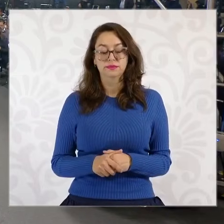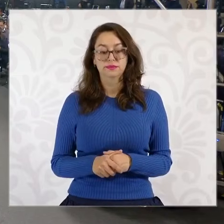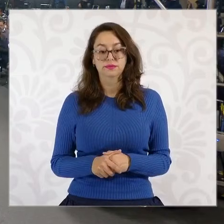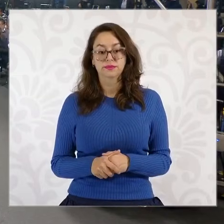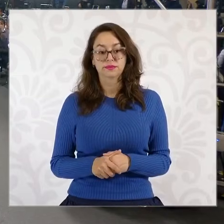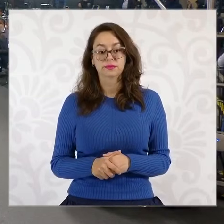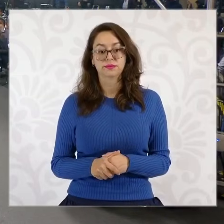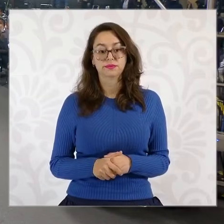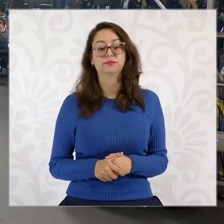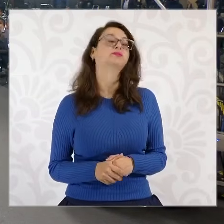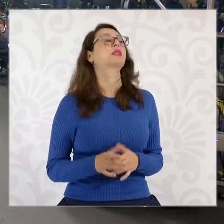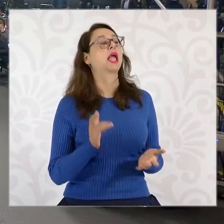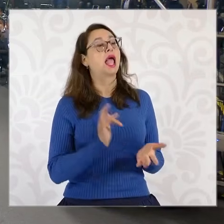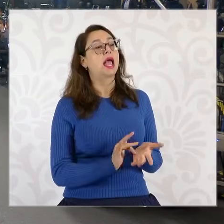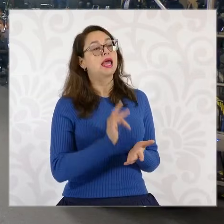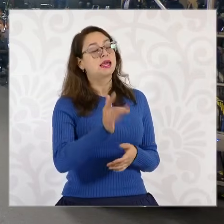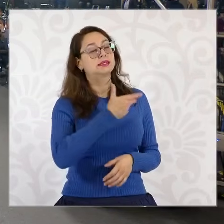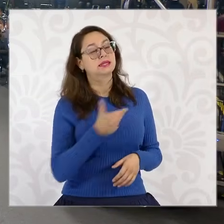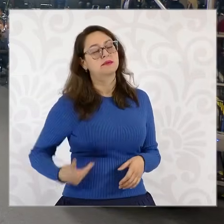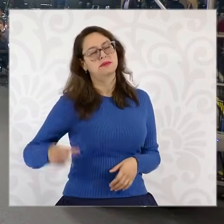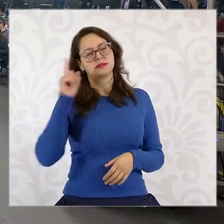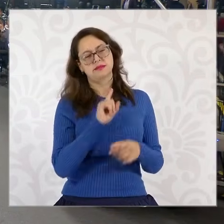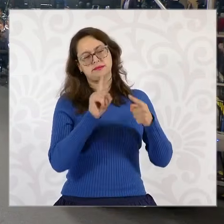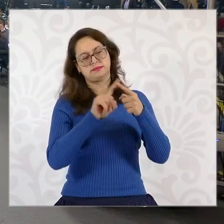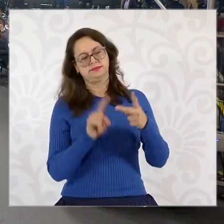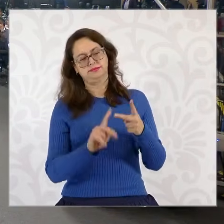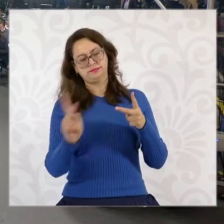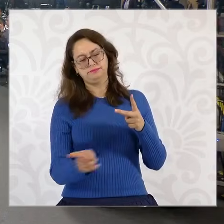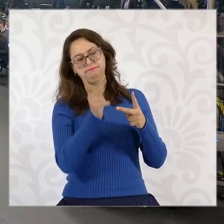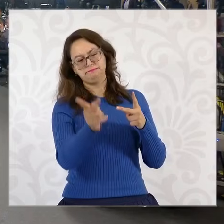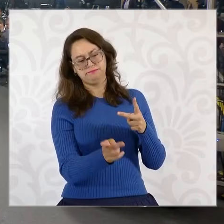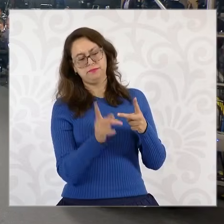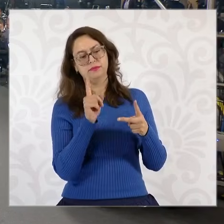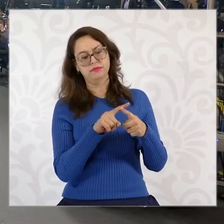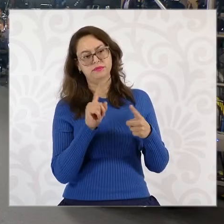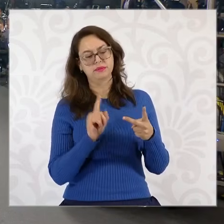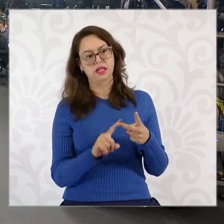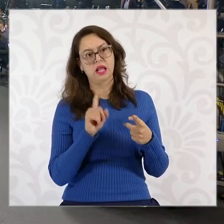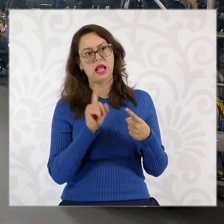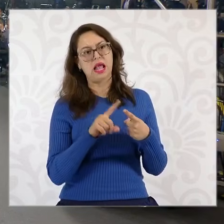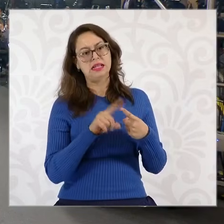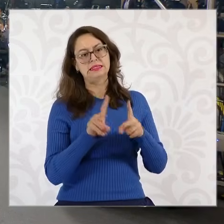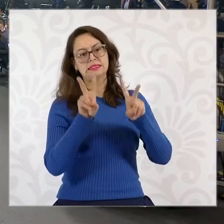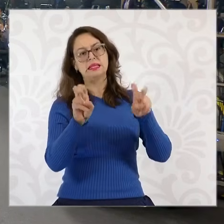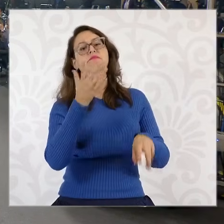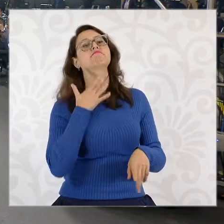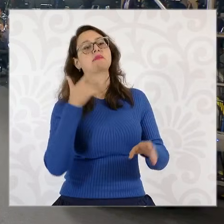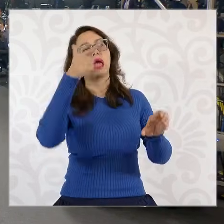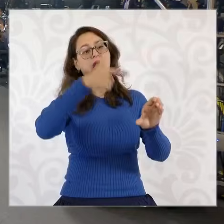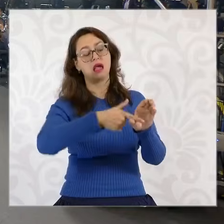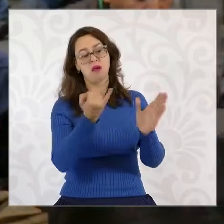Gracias, presidenta. Primero, dos precisiones. Ahorita estaba hablando acerca del subsidio que se le está dando, bueno, no es subsidio propiamente, a las